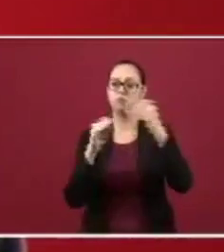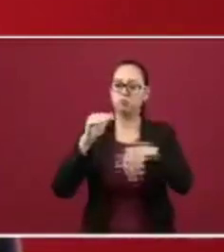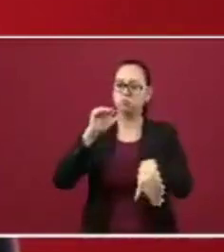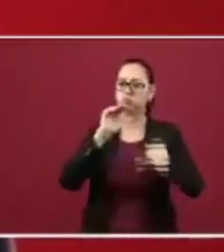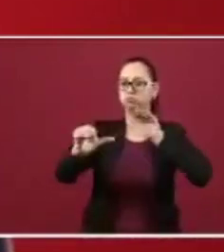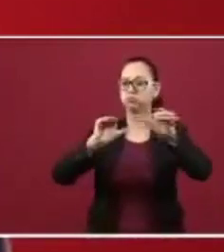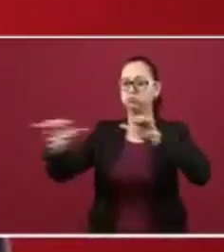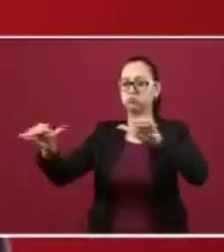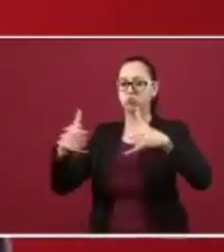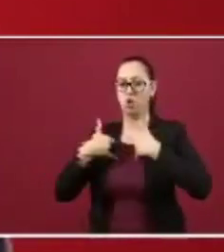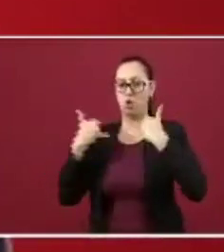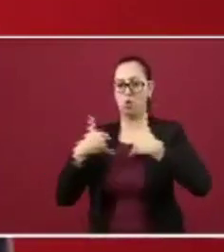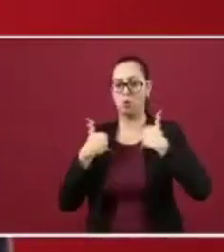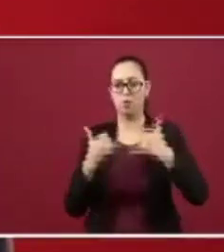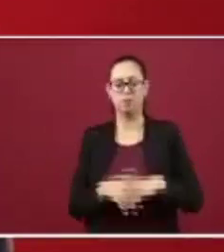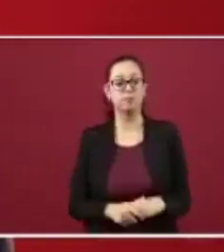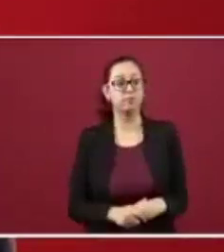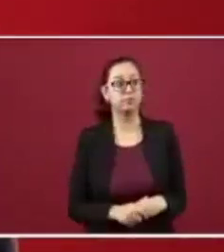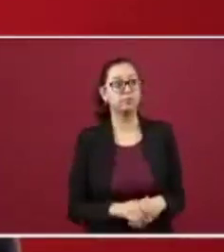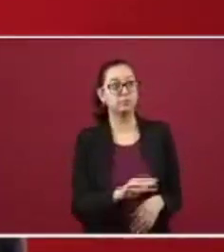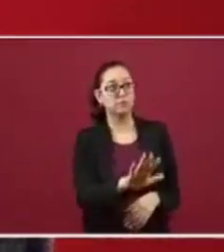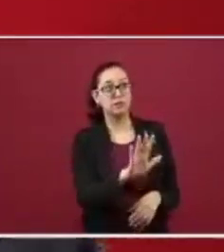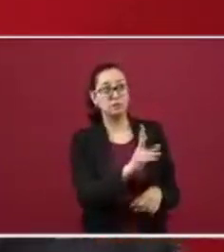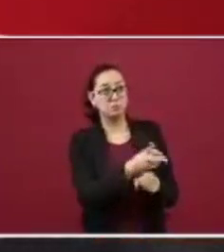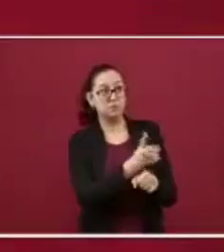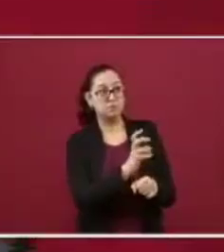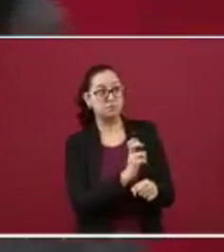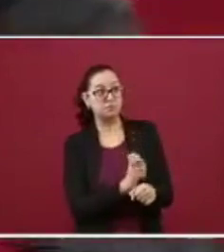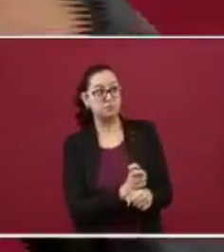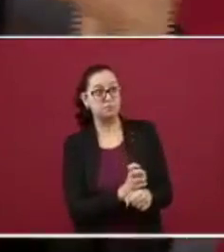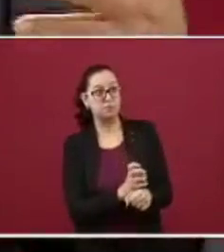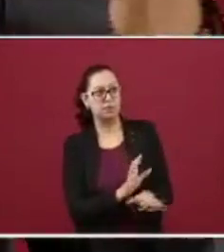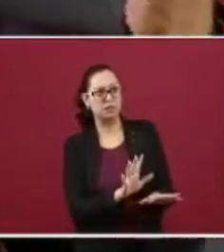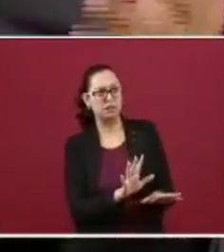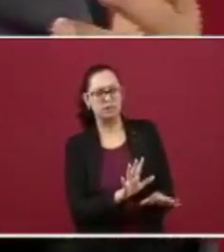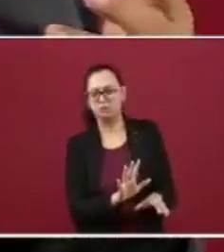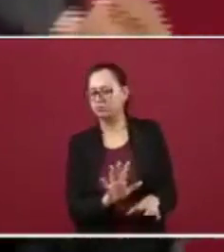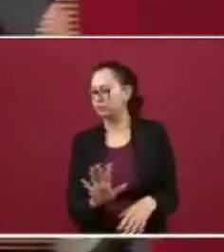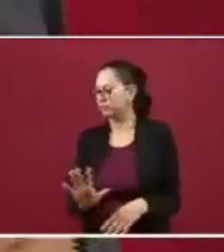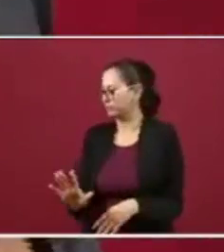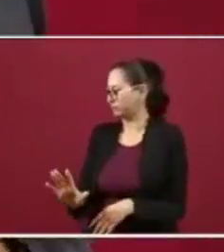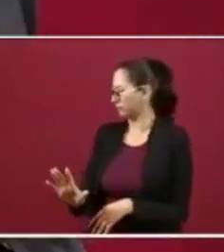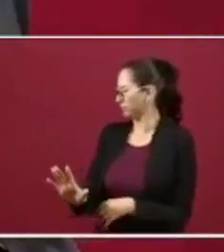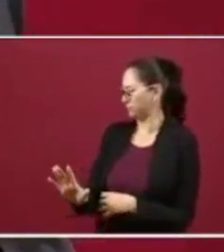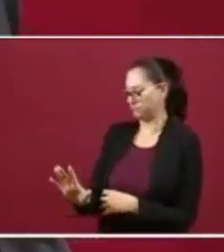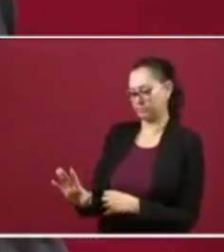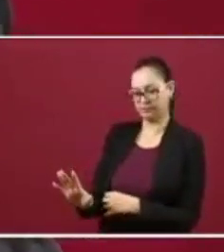No. ¿No van a invitar al…? No, vamos a